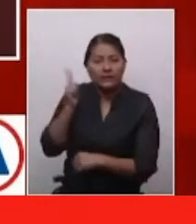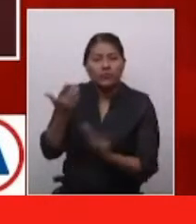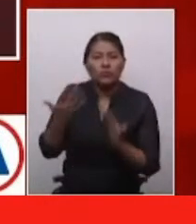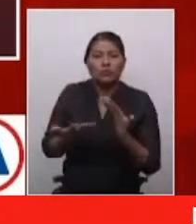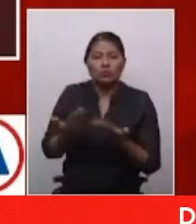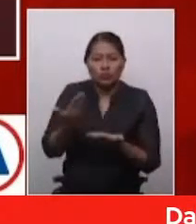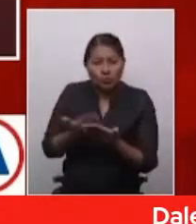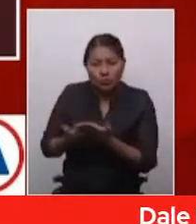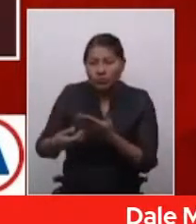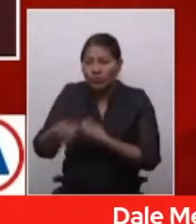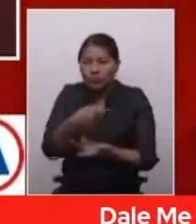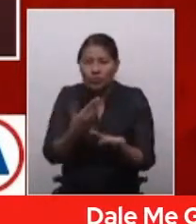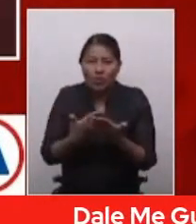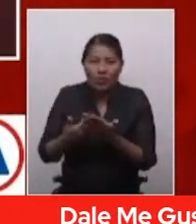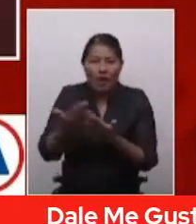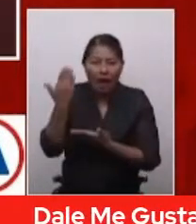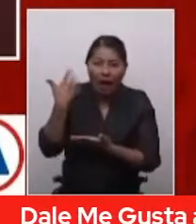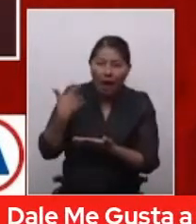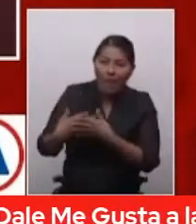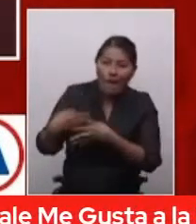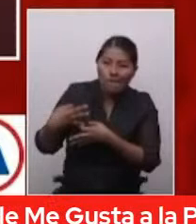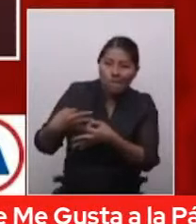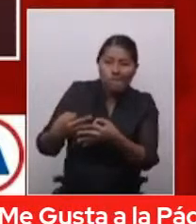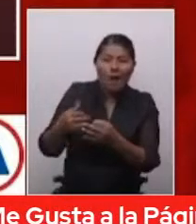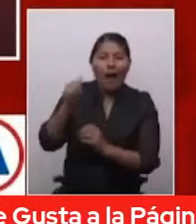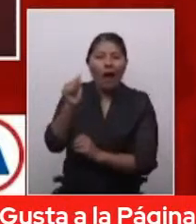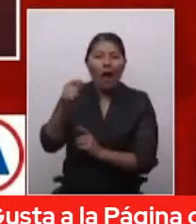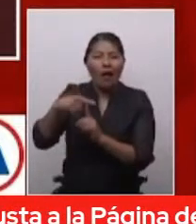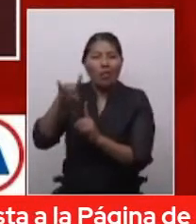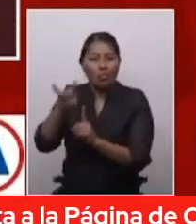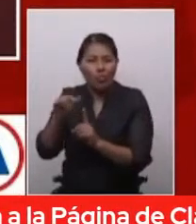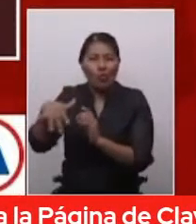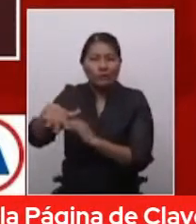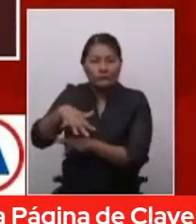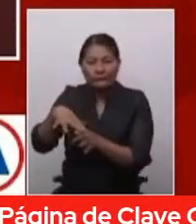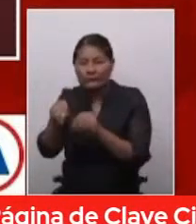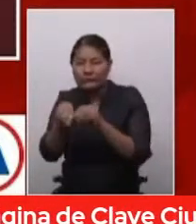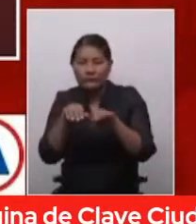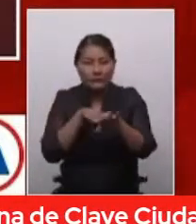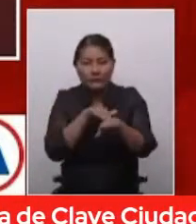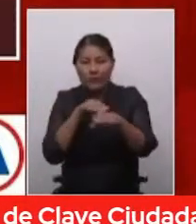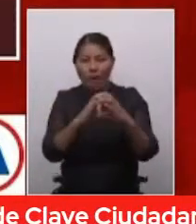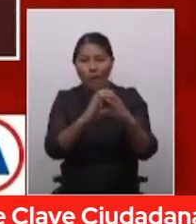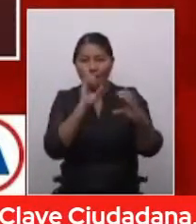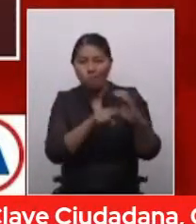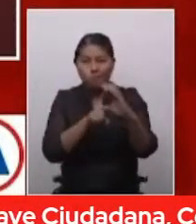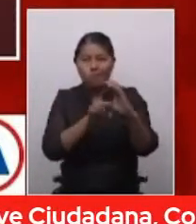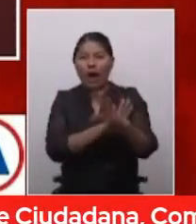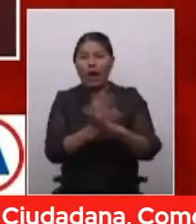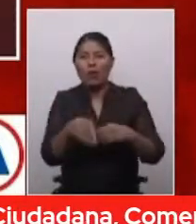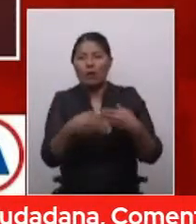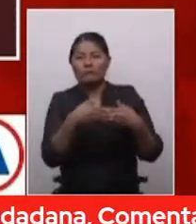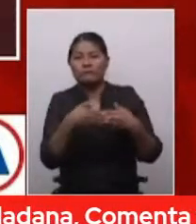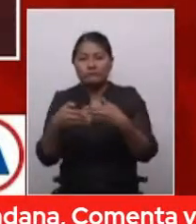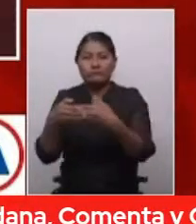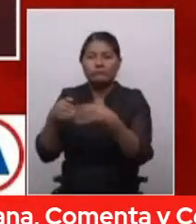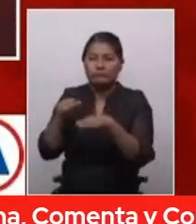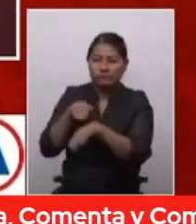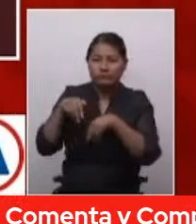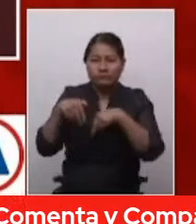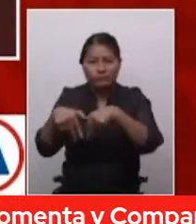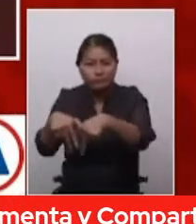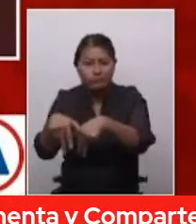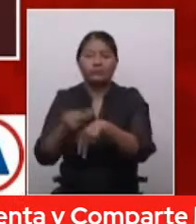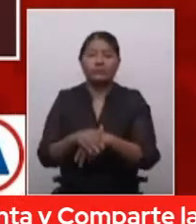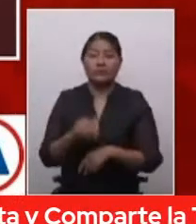a contramano de lo que lamentablemente está haciendo la ATU y que está destrozando el transporte público y está destrozando el tránsito. Llegando